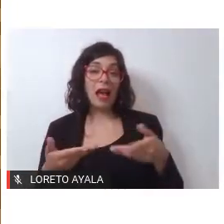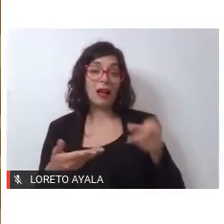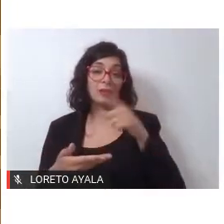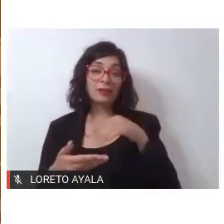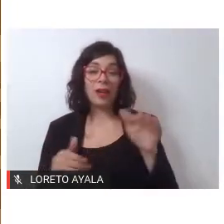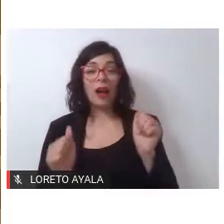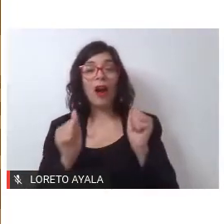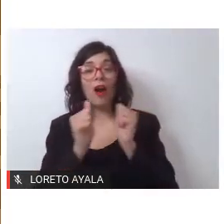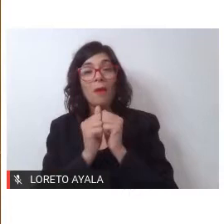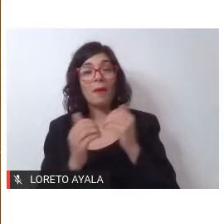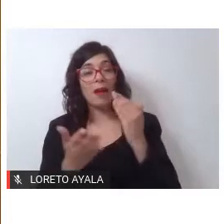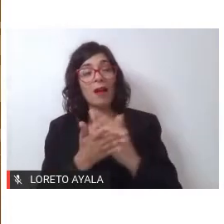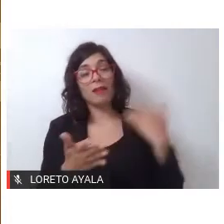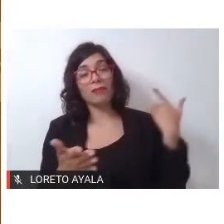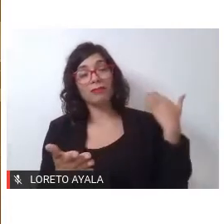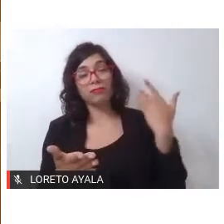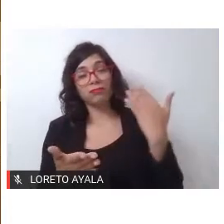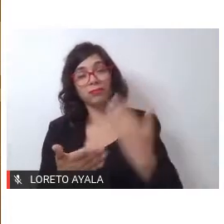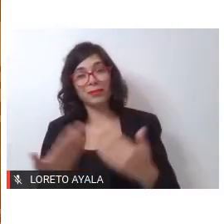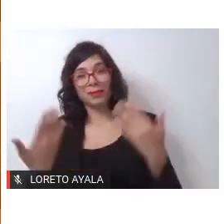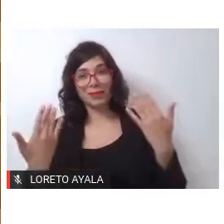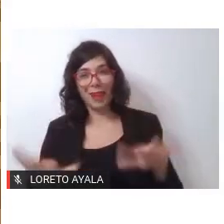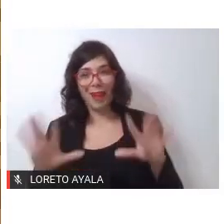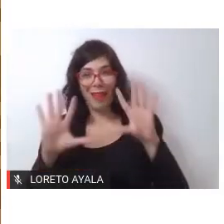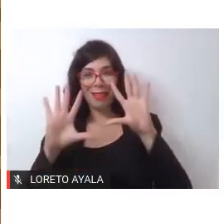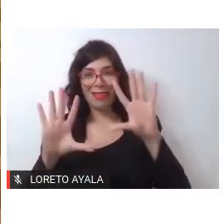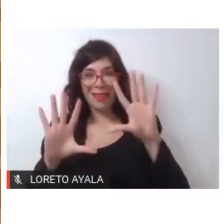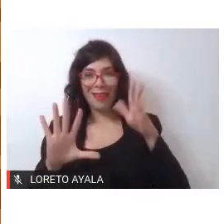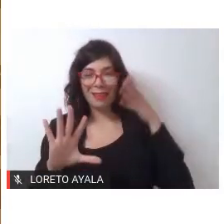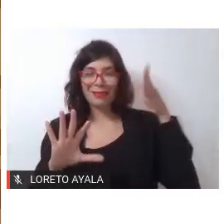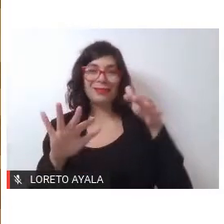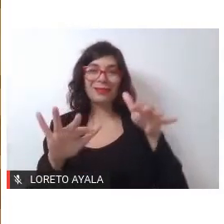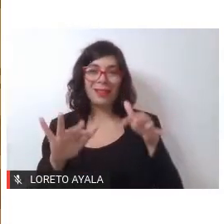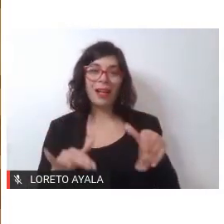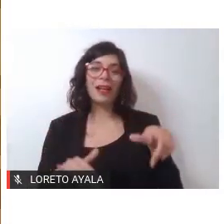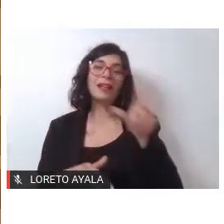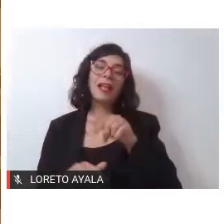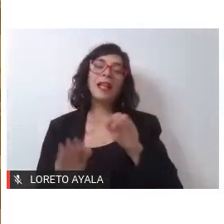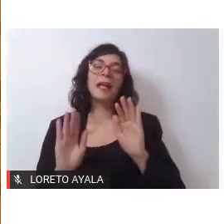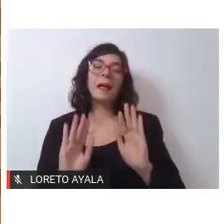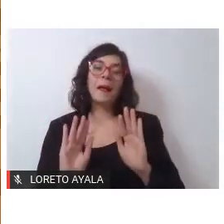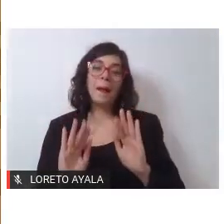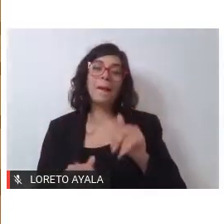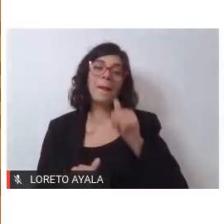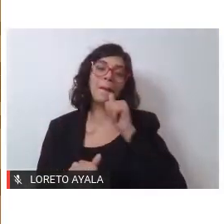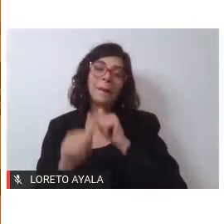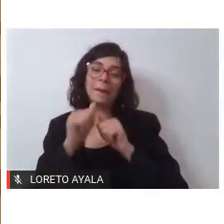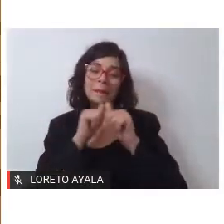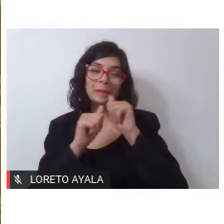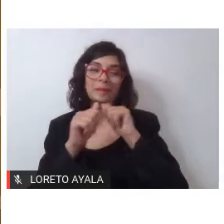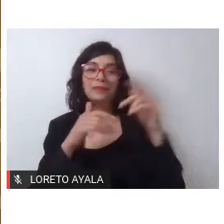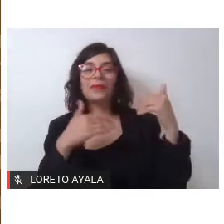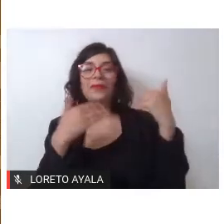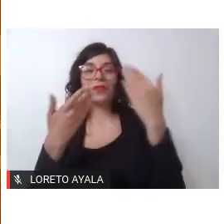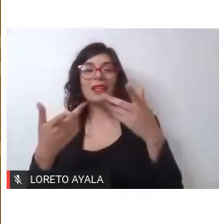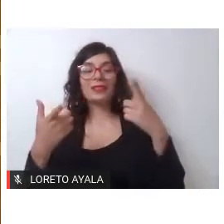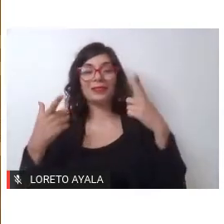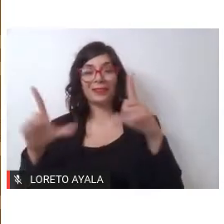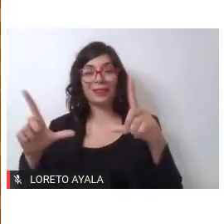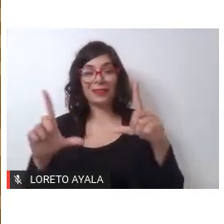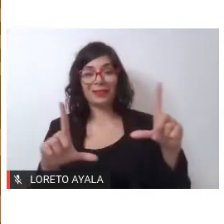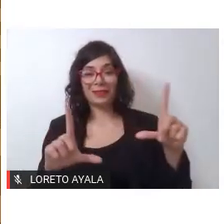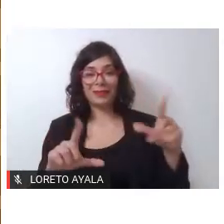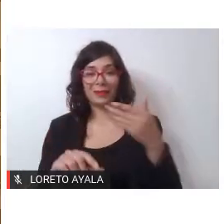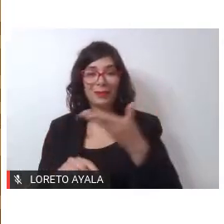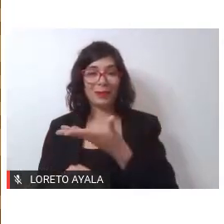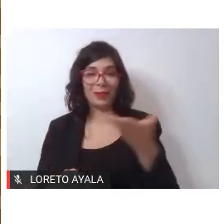acompañado hasta hoy día en 10 seminarios, por favor, esperen pacientemente el certificado que va a traer el resumen